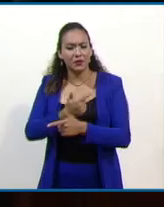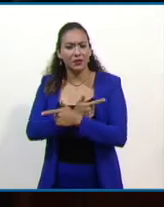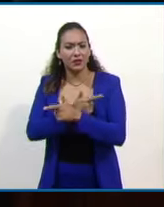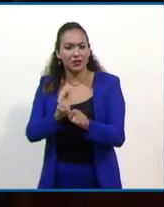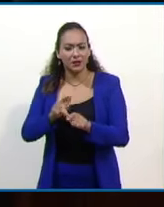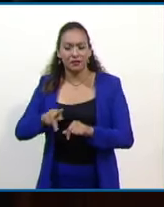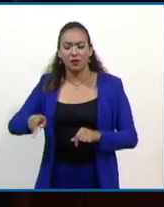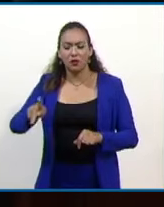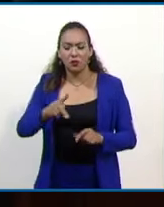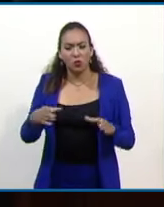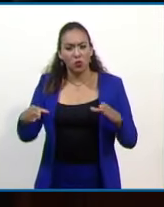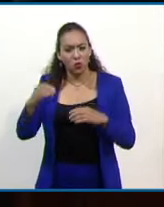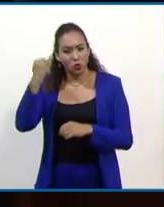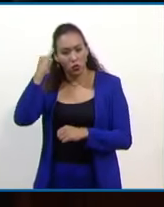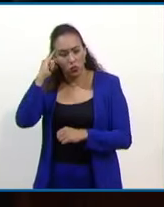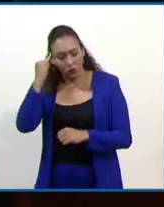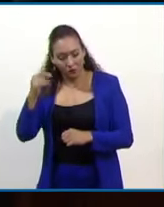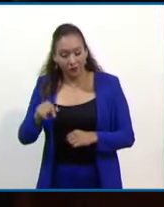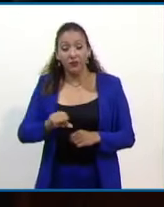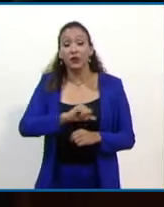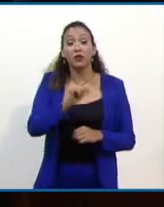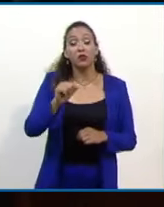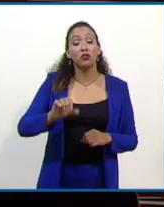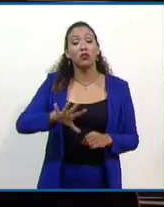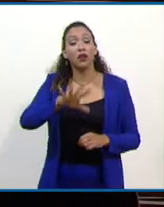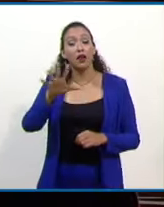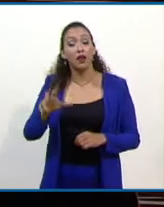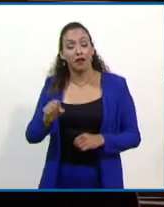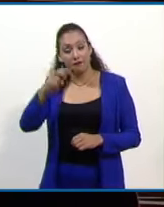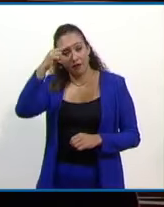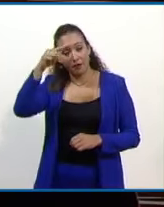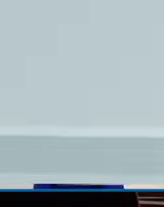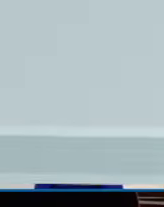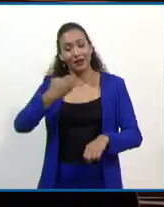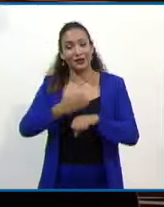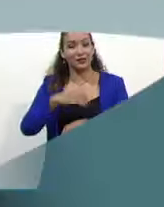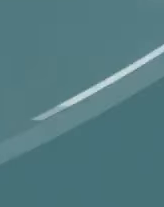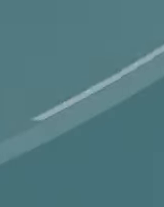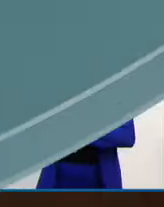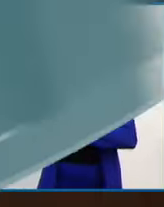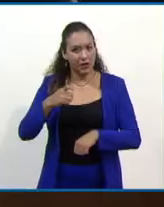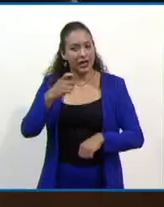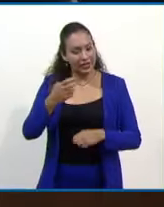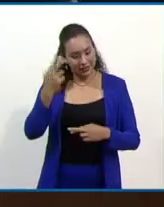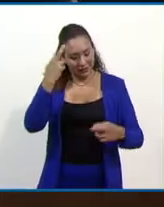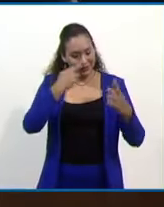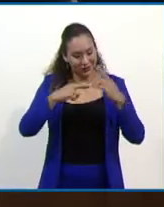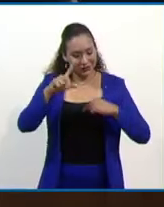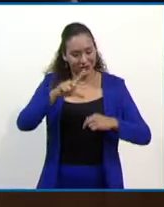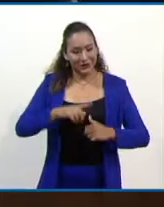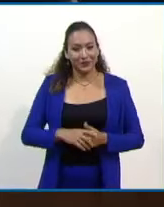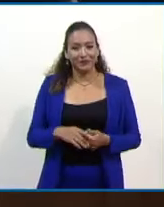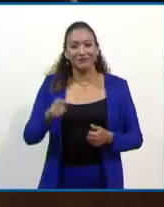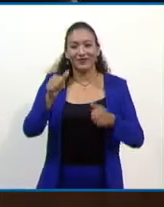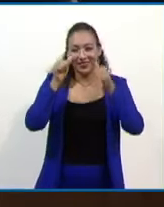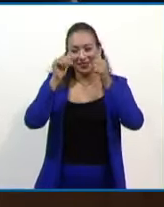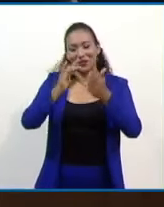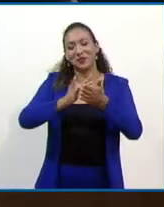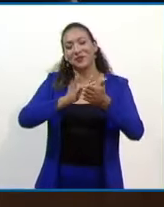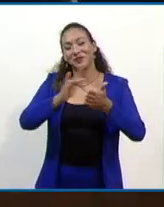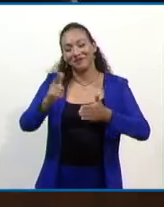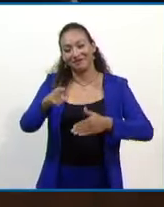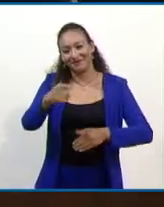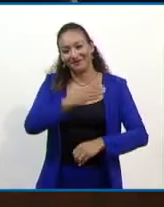y comunidades indígenas y afromexicanas para el estado de Oaxaca. Gracias, a nombre de todo este equipo le deseamos que